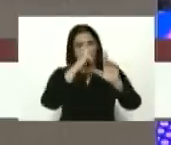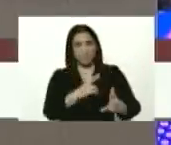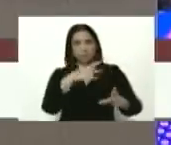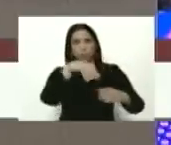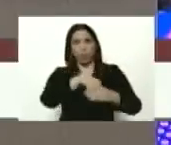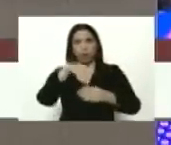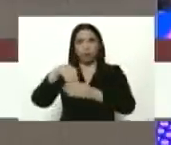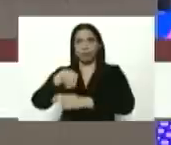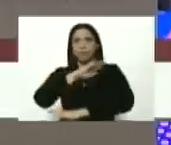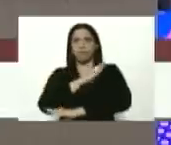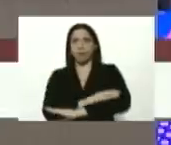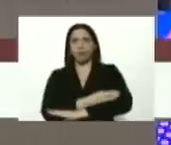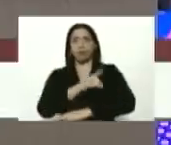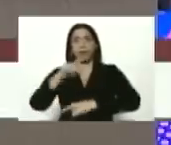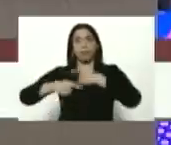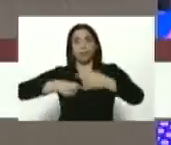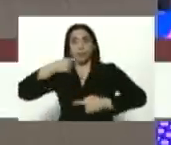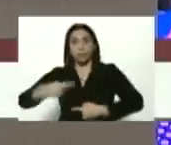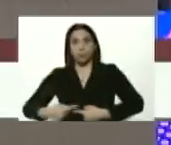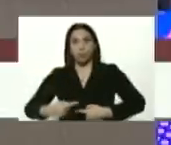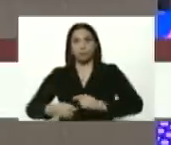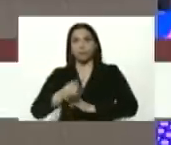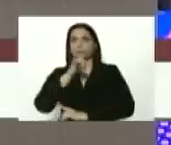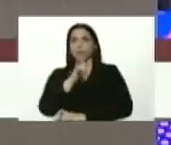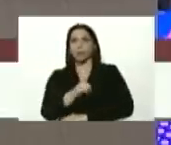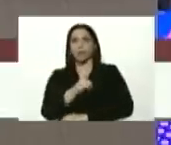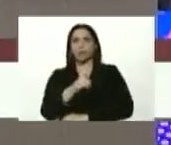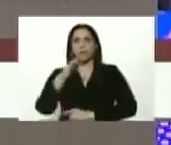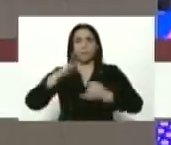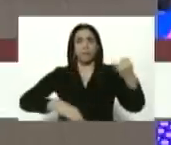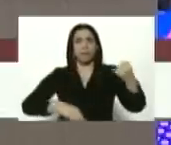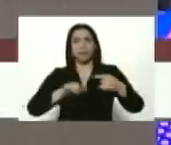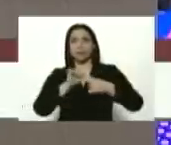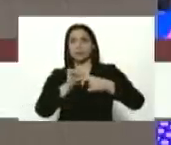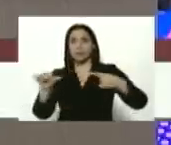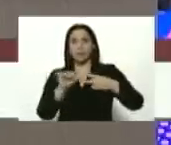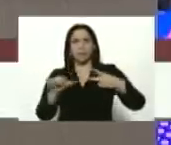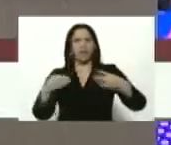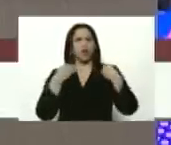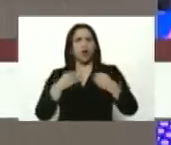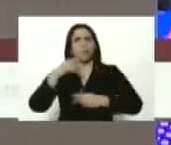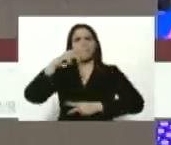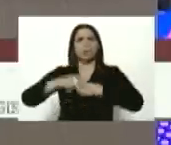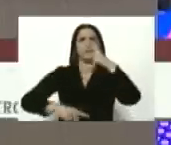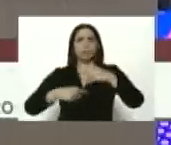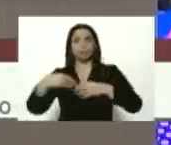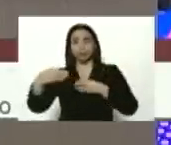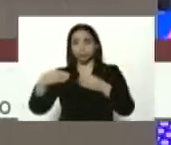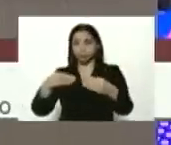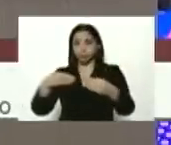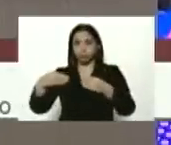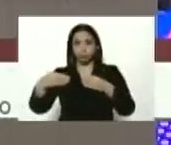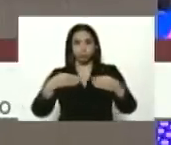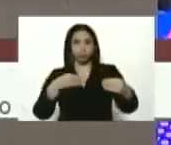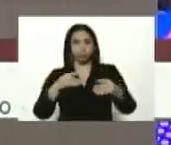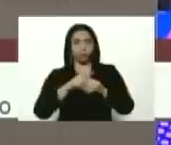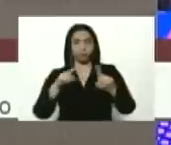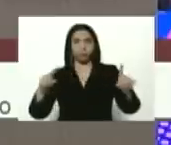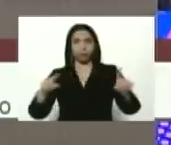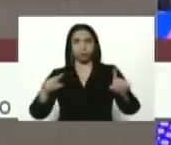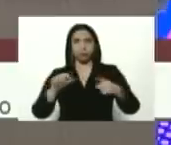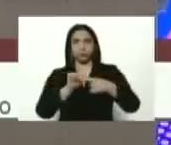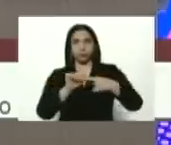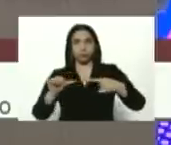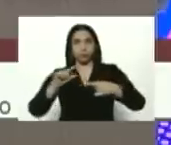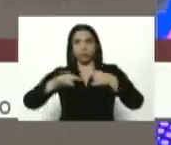cuarentena radical y luego informaremos a finales de la semana cómo será el proceso de flexibilización para la